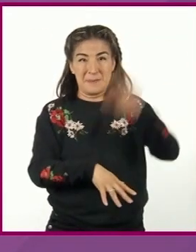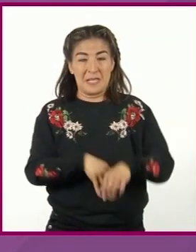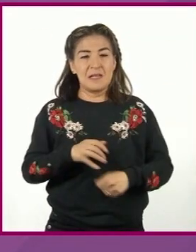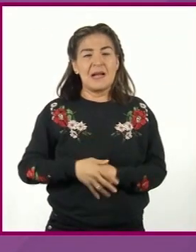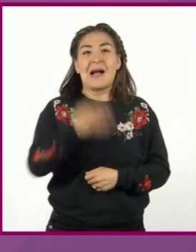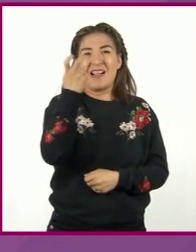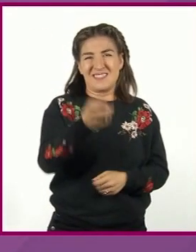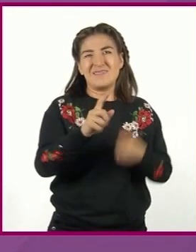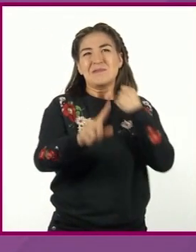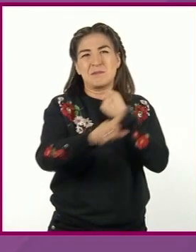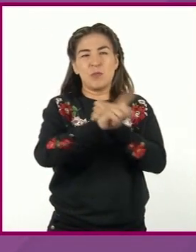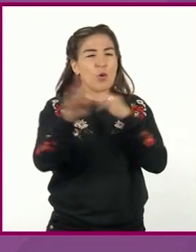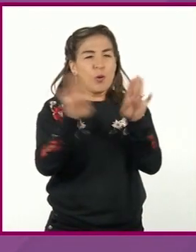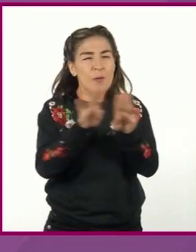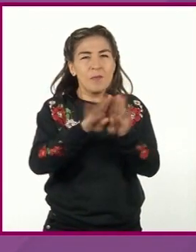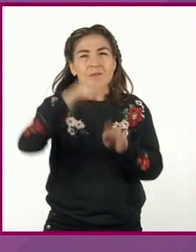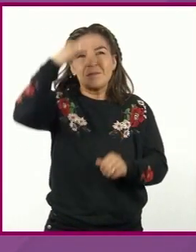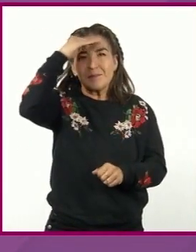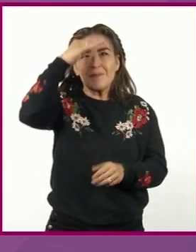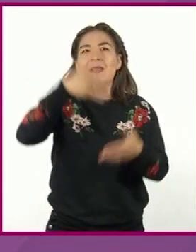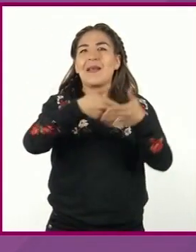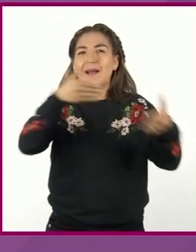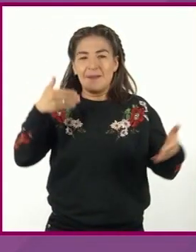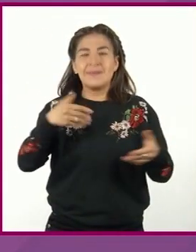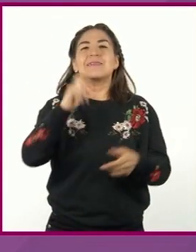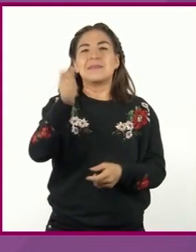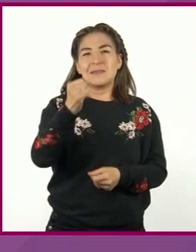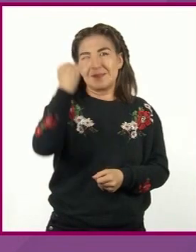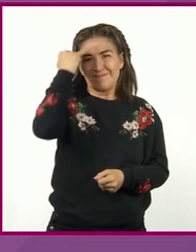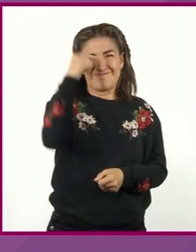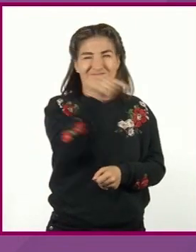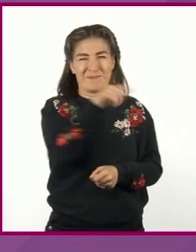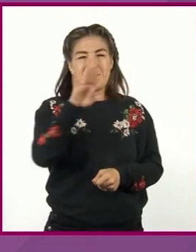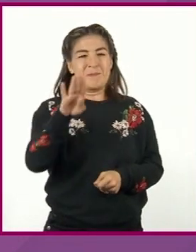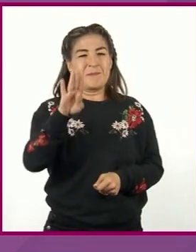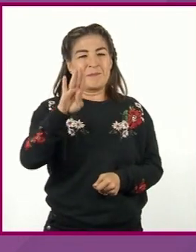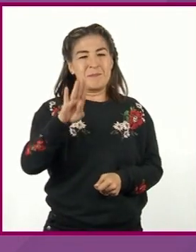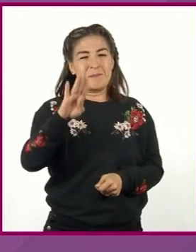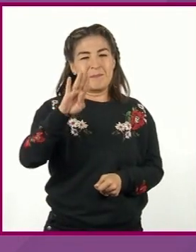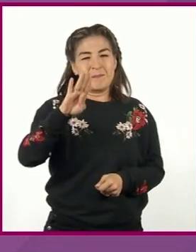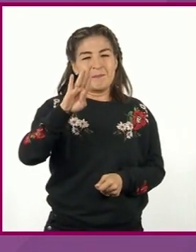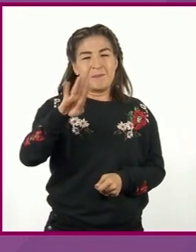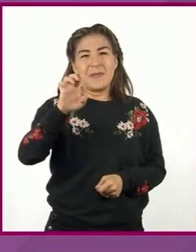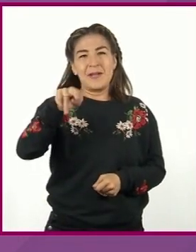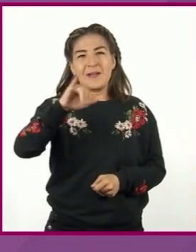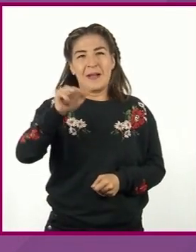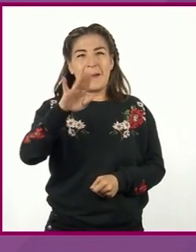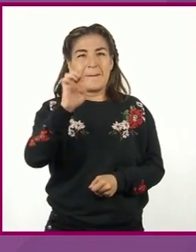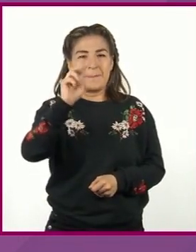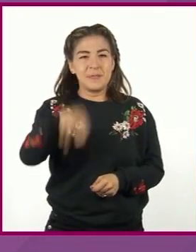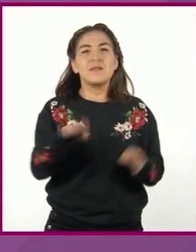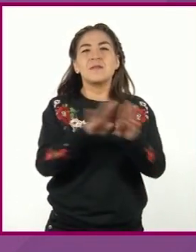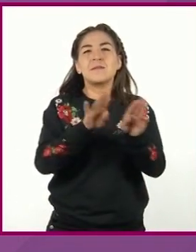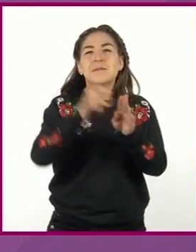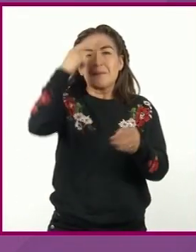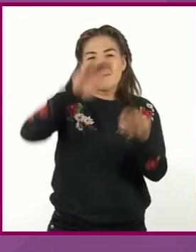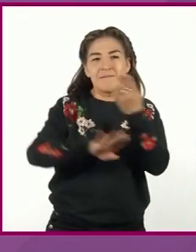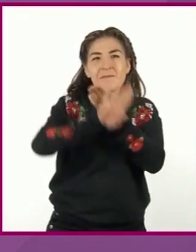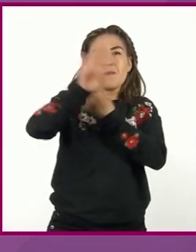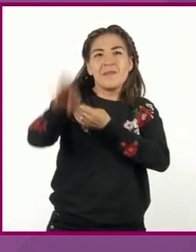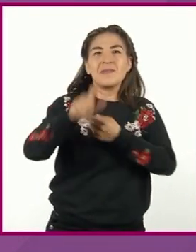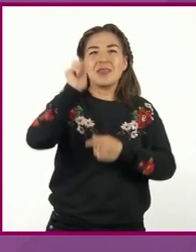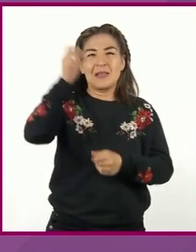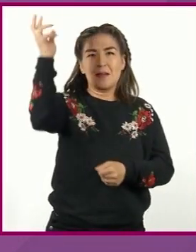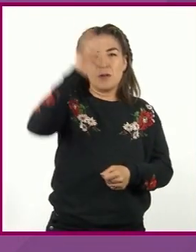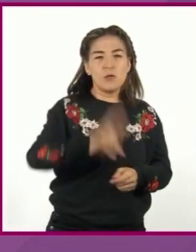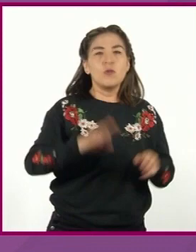estas consecuencias, Benjamin Franklin inventó el pararrayos, un dispositivo compuesto por un mástil que se coloca en la